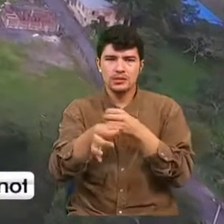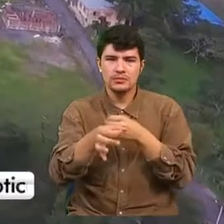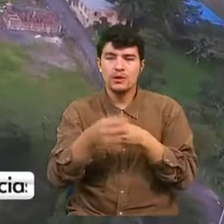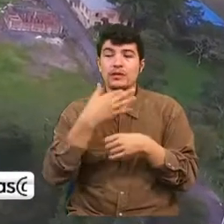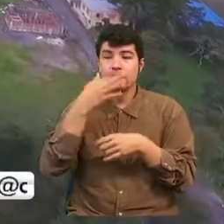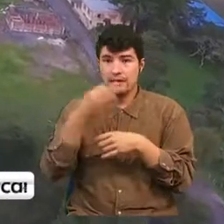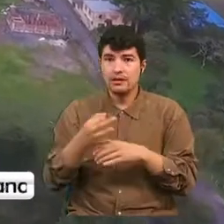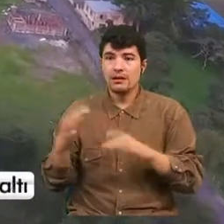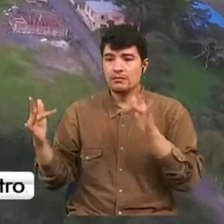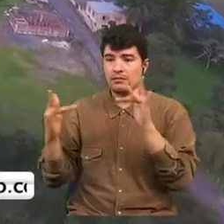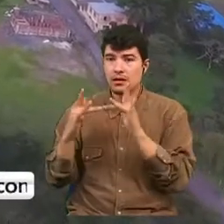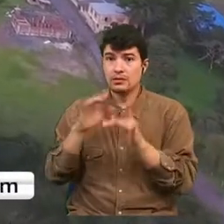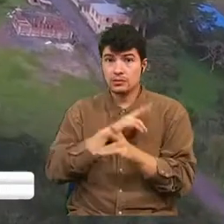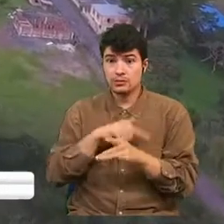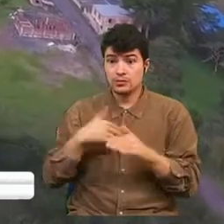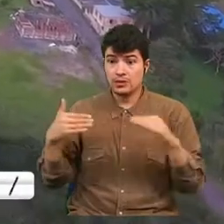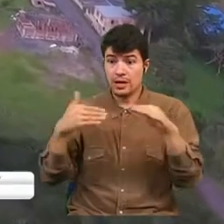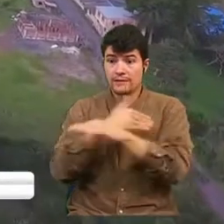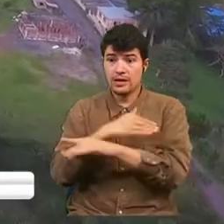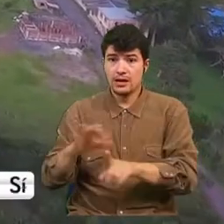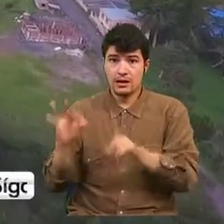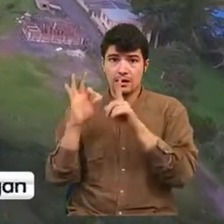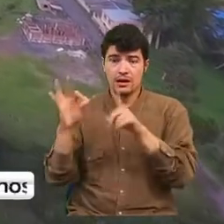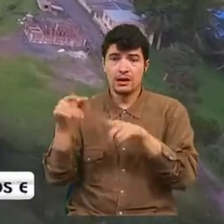la tenemos en buen estado, esas vías